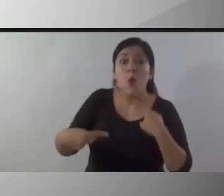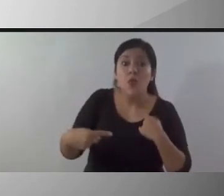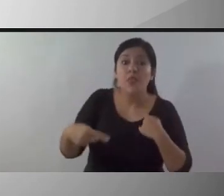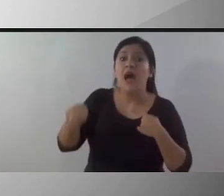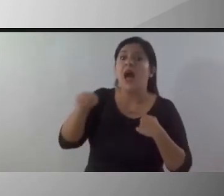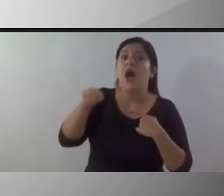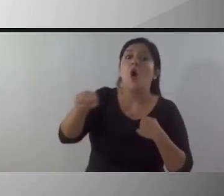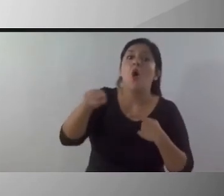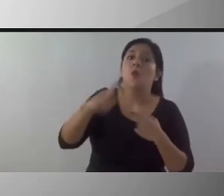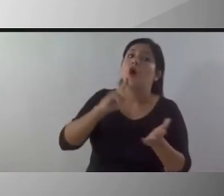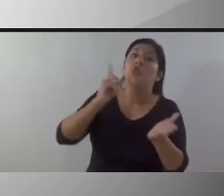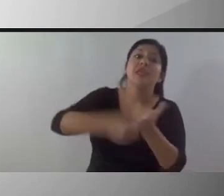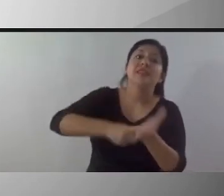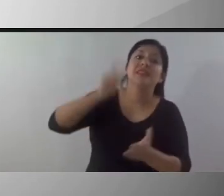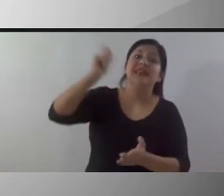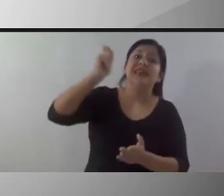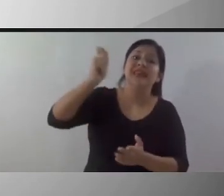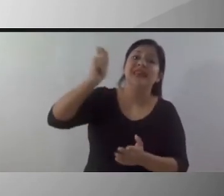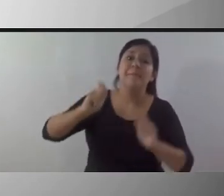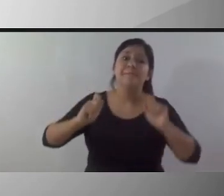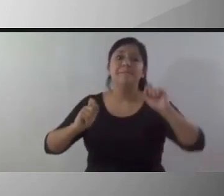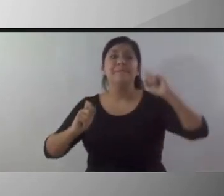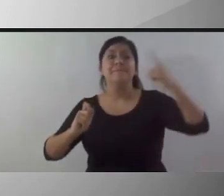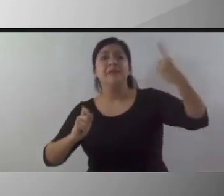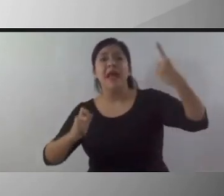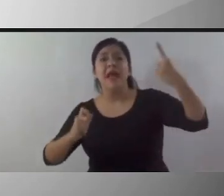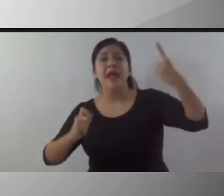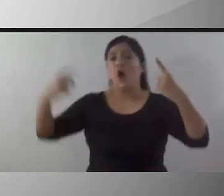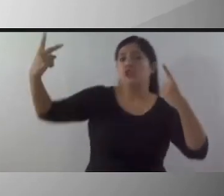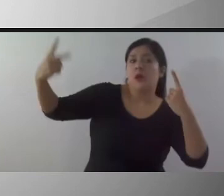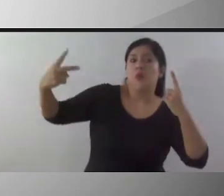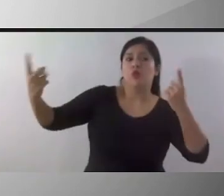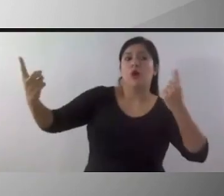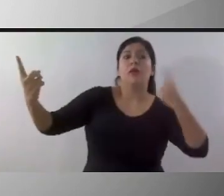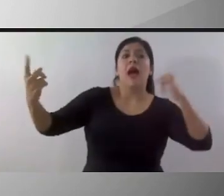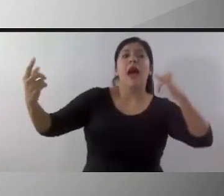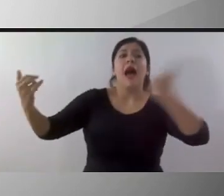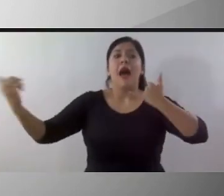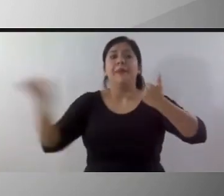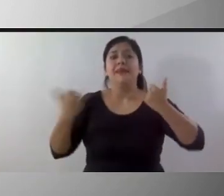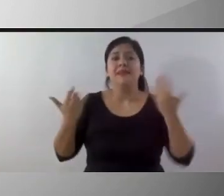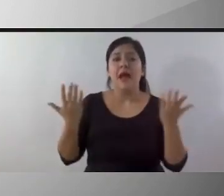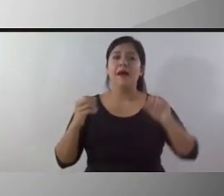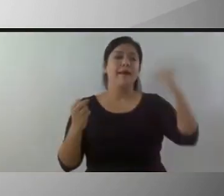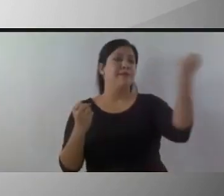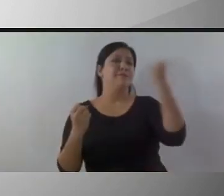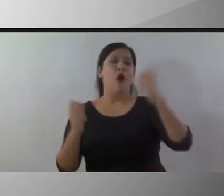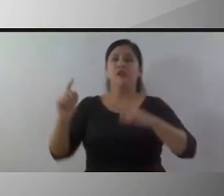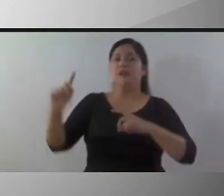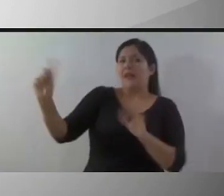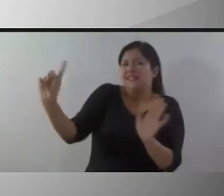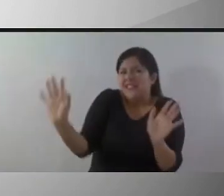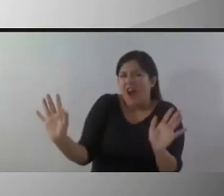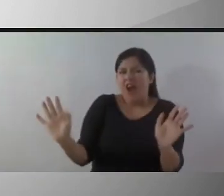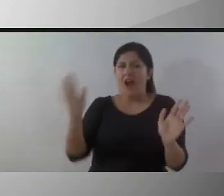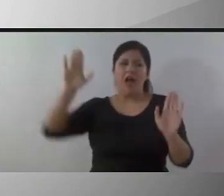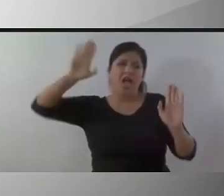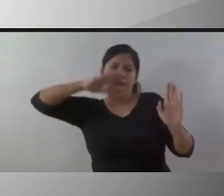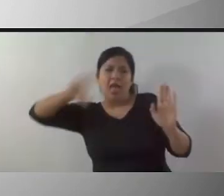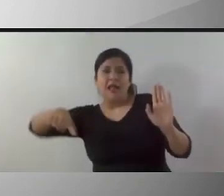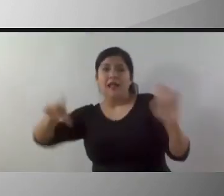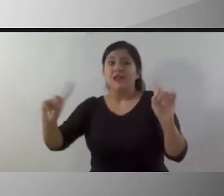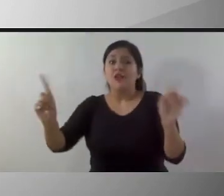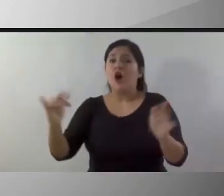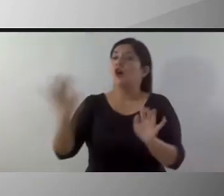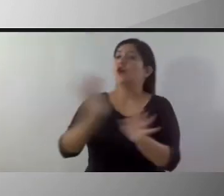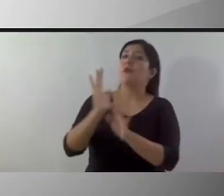quién quiere que conteste primero y quién segundo. No porque sea más importante uno que el otro, pero lo que pasa es que le da más agilidad. Ya